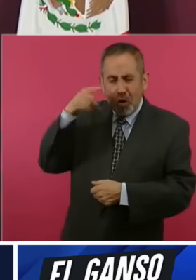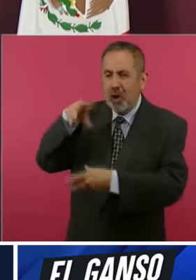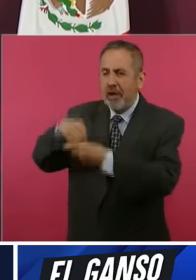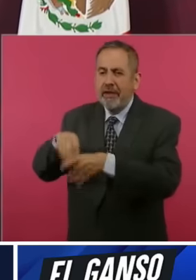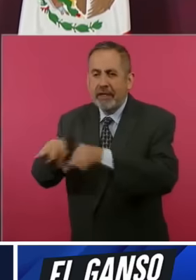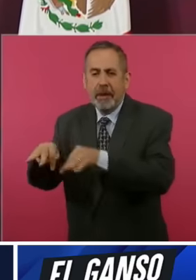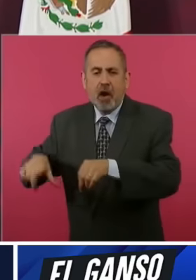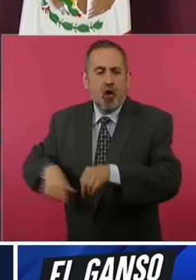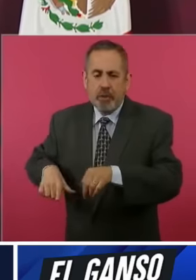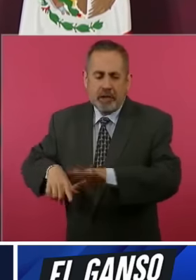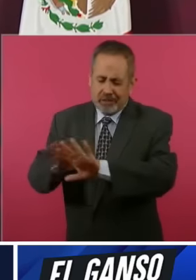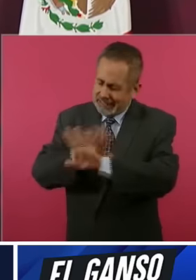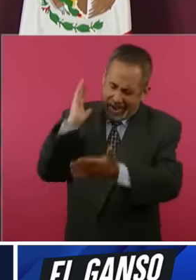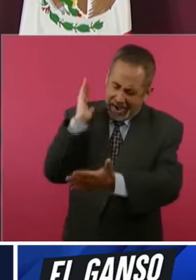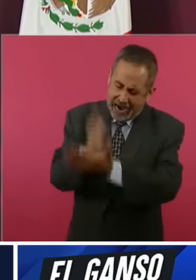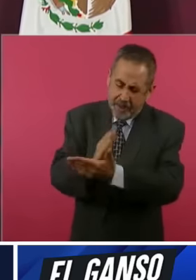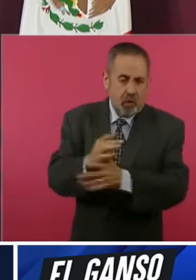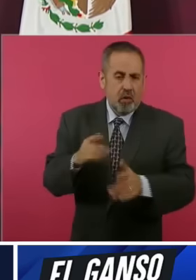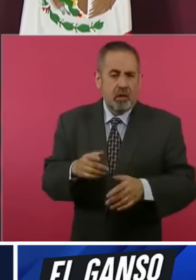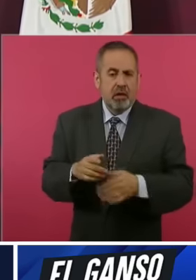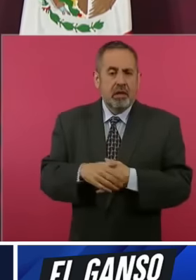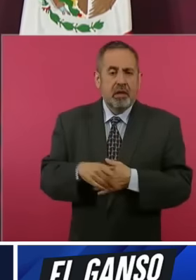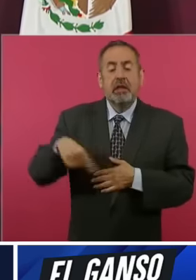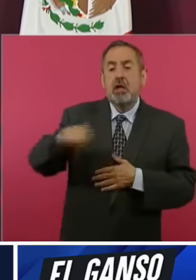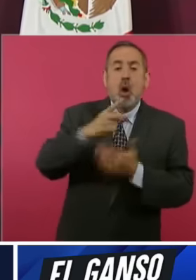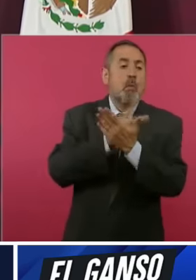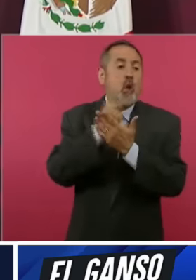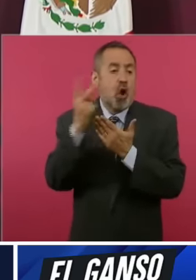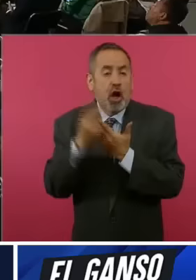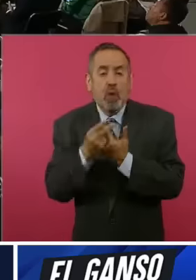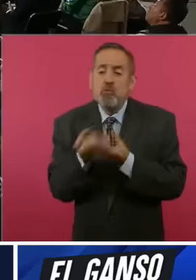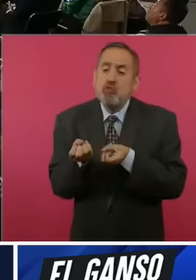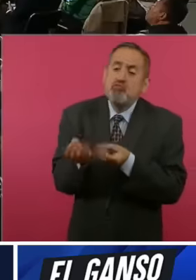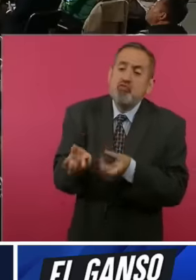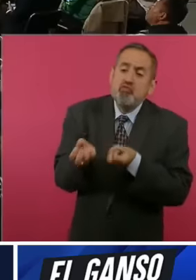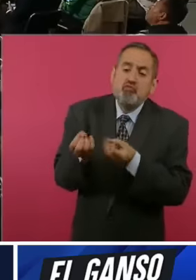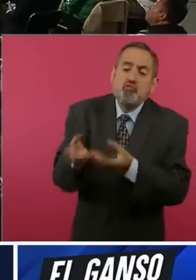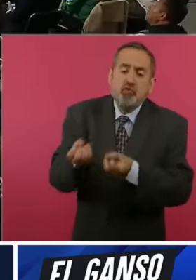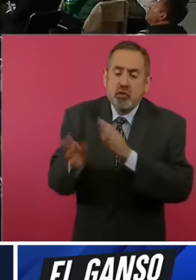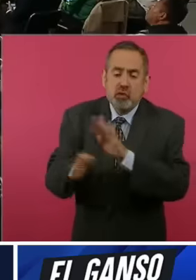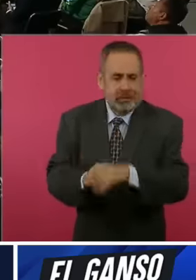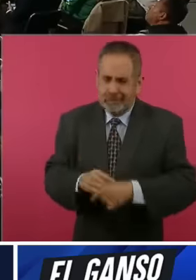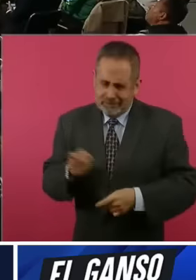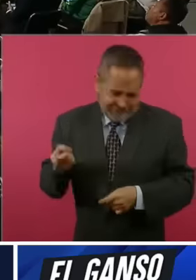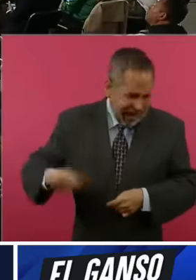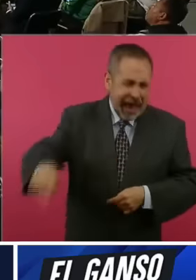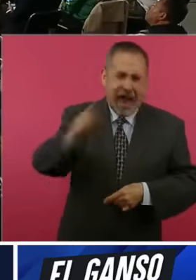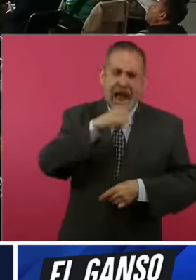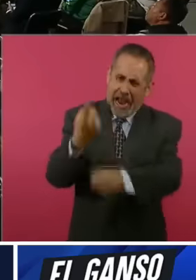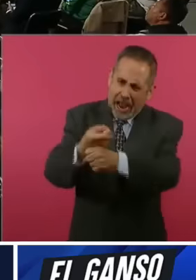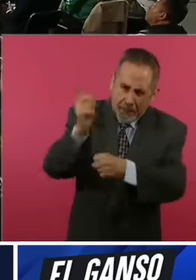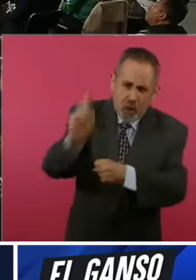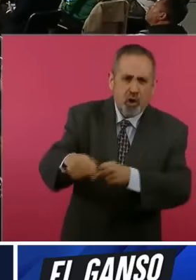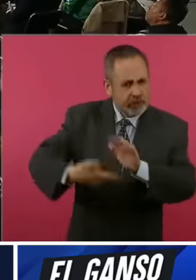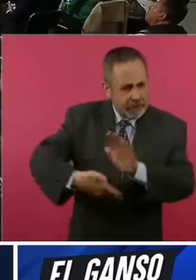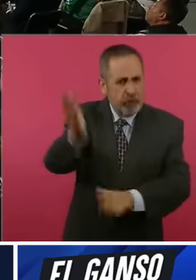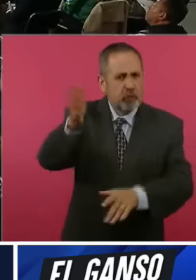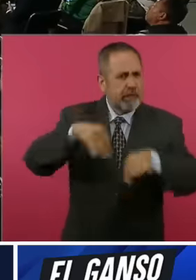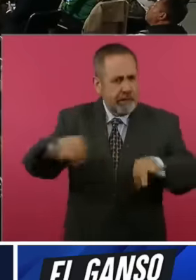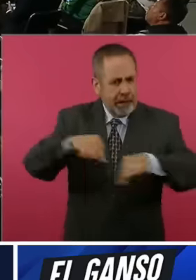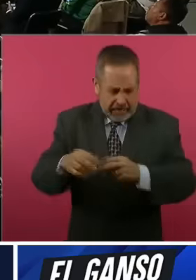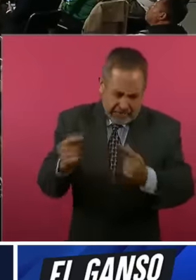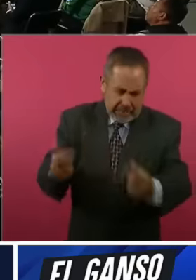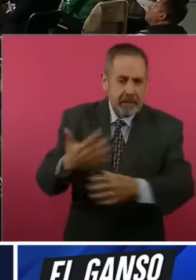tampoco en el país Ya se acabó que esté recibiendo programas sociales a trabajar cabrones como dice